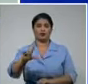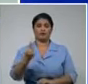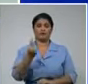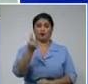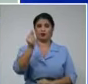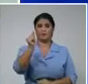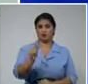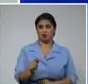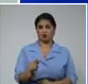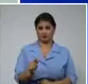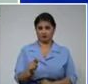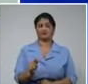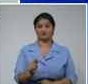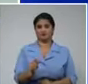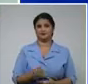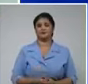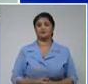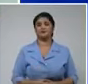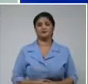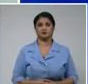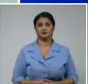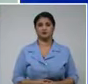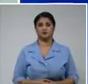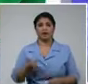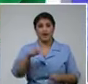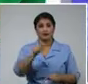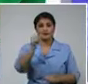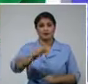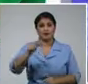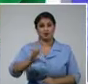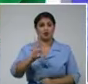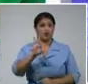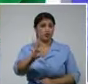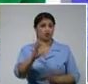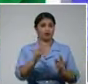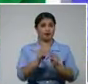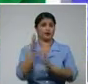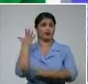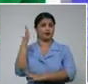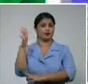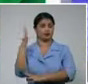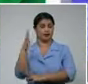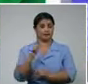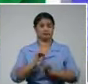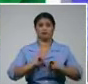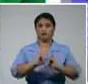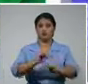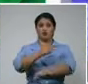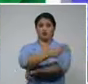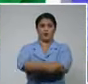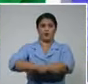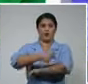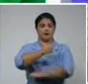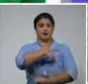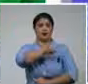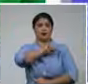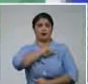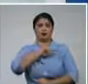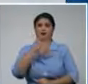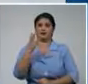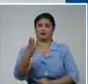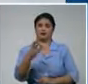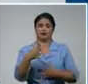Calixto García. Estos son los casos importados. Por países de procedencia, de España 3, de